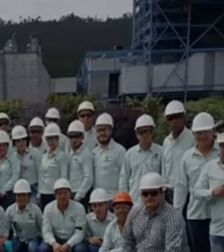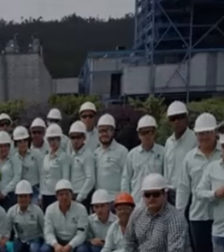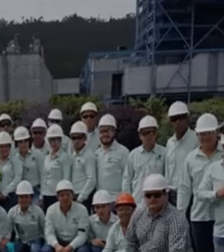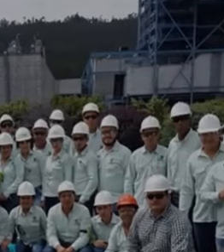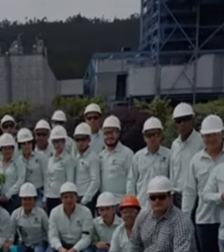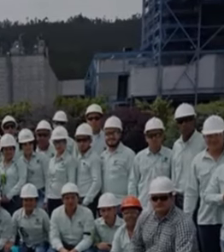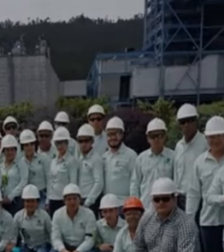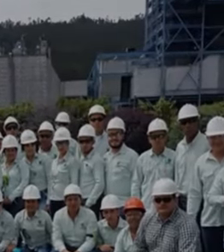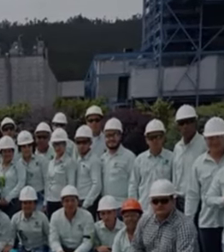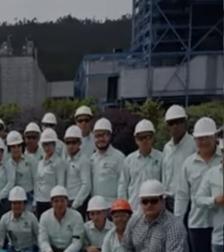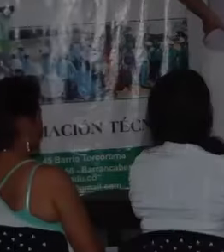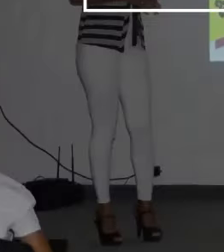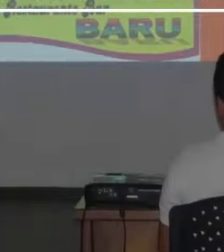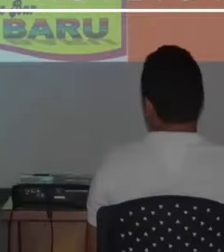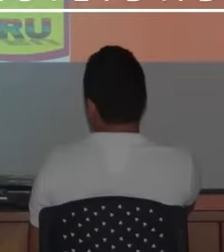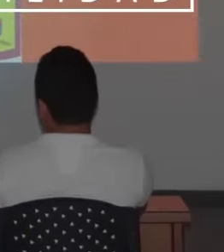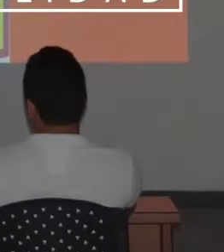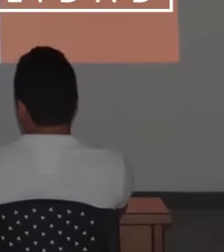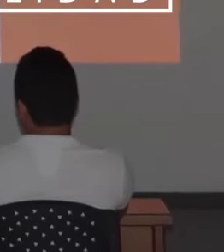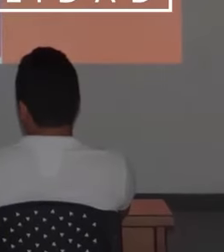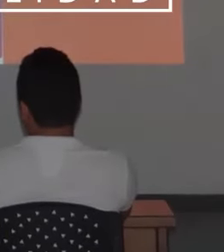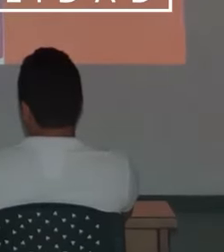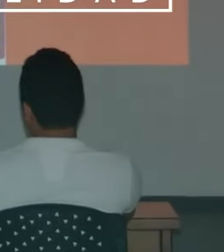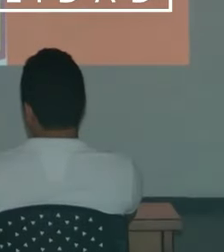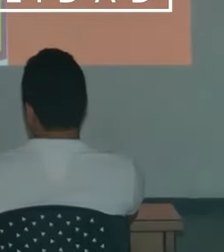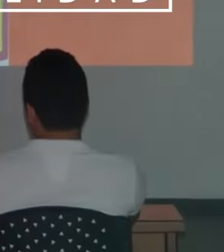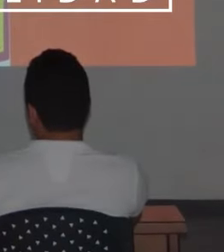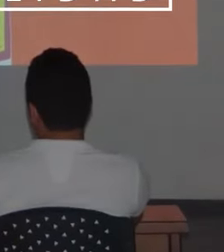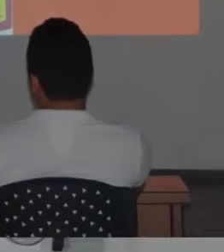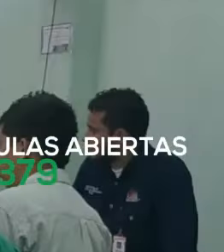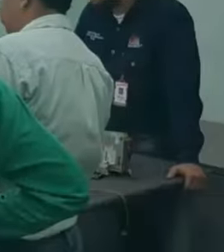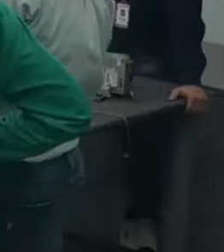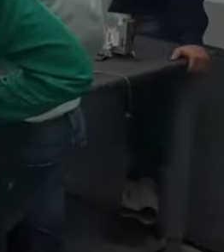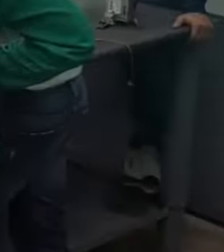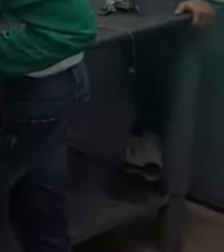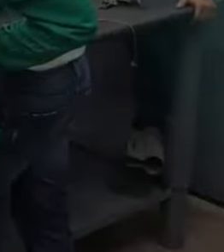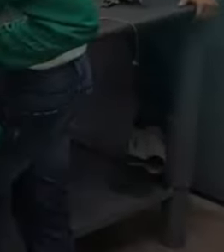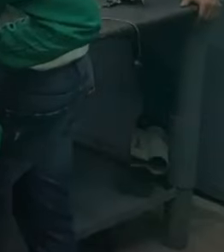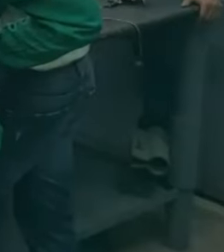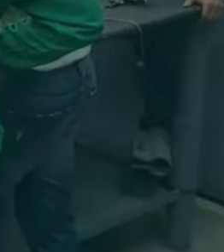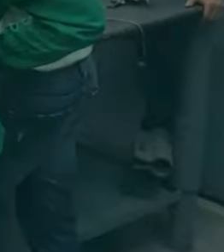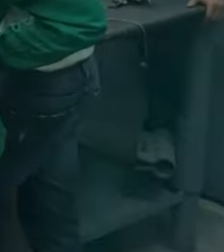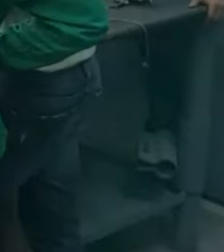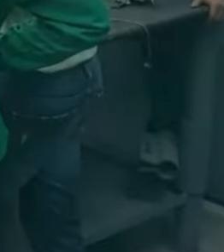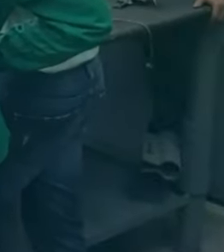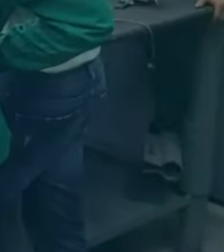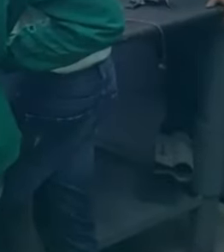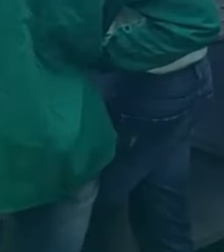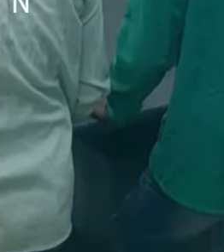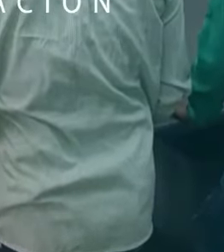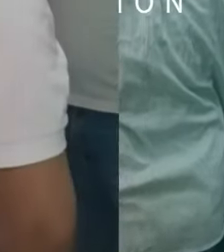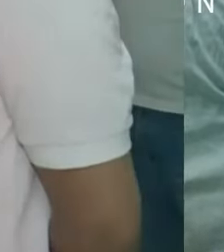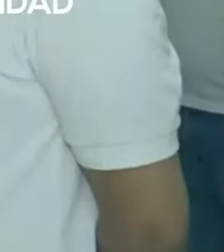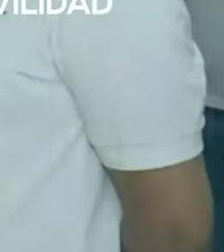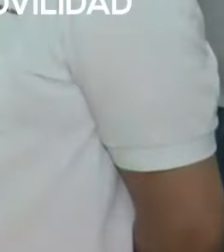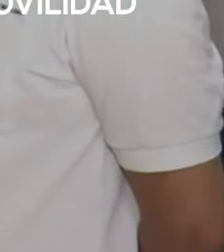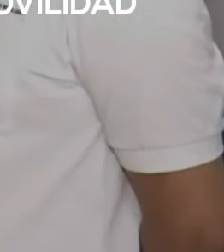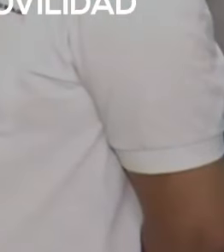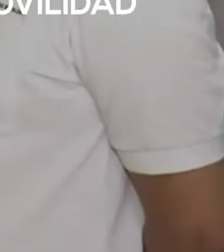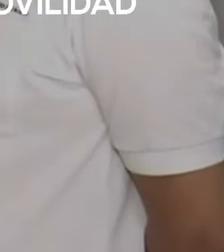620-2220. UniOriente, certificación en calidad y registro SENA. Matricúlate en administrativo en contabilidad, instrumentación y